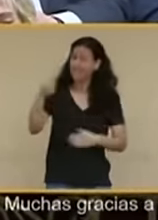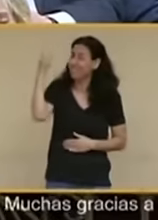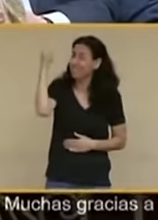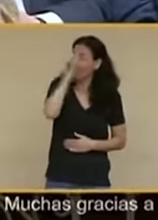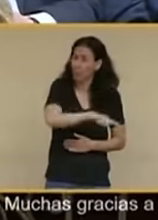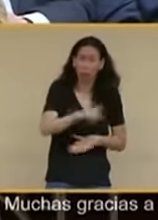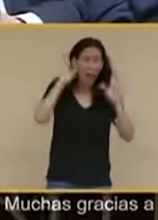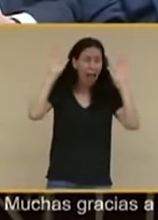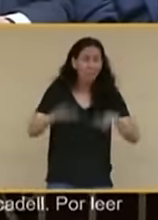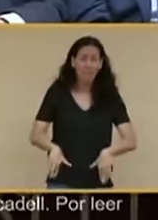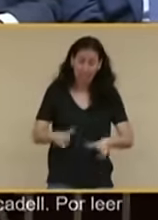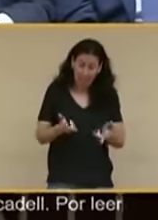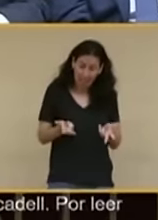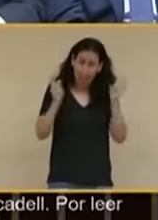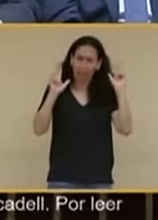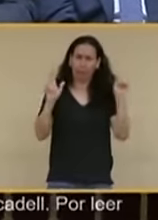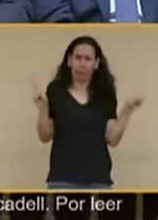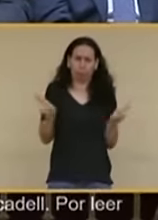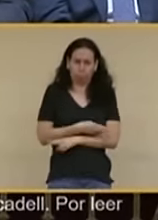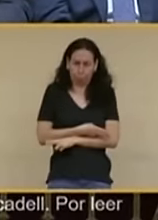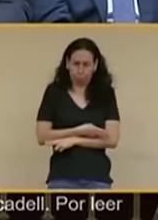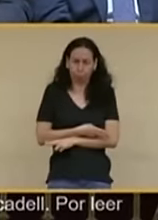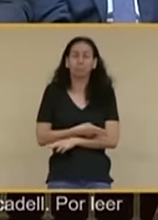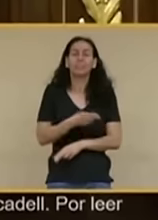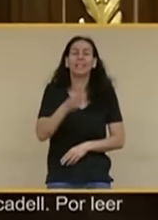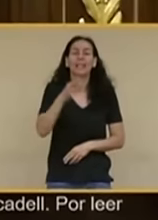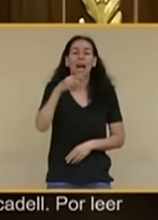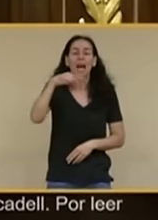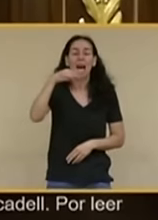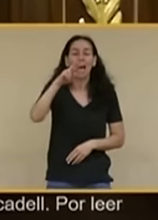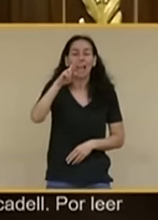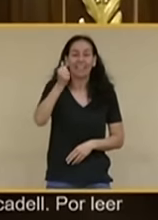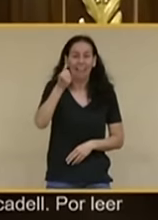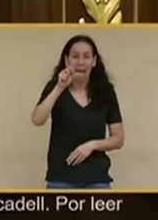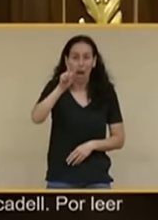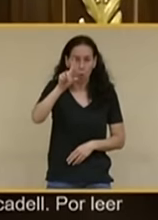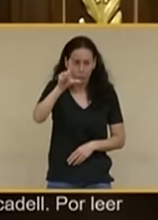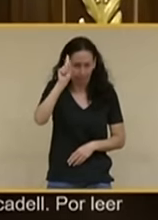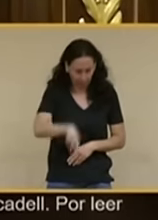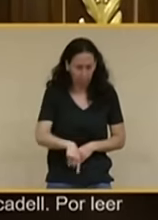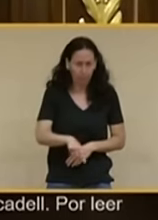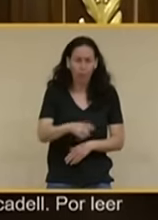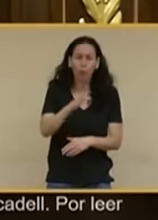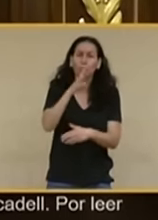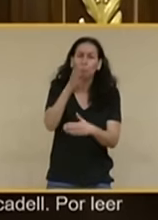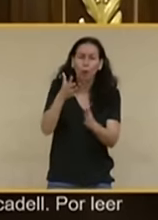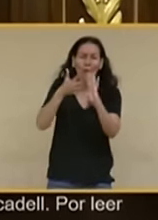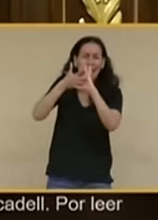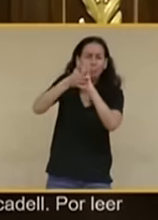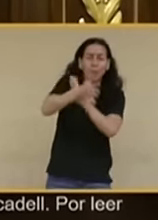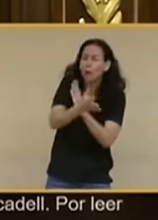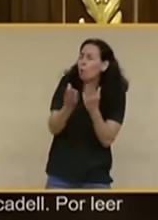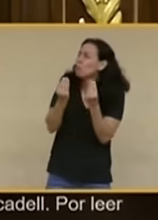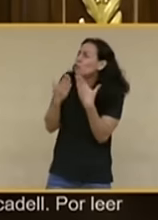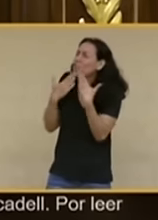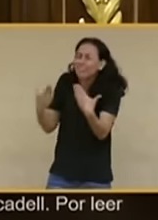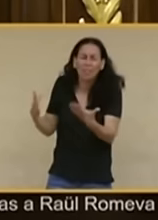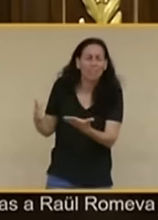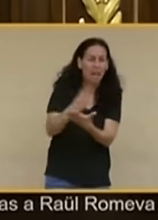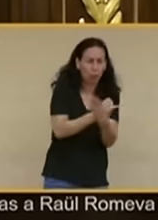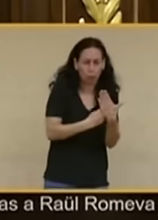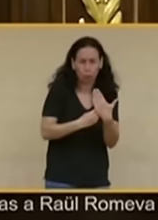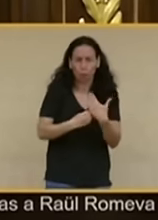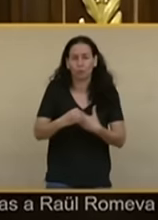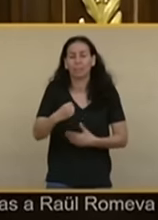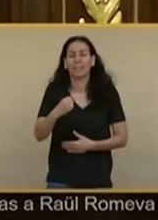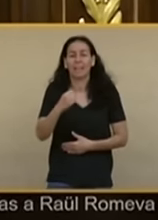libertad. Gracias, muchas gracias a Raúl Romeva por explicarlo a todo el mundo. Gracias, muchas gracias a Jordi Sánchez y